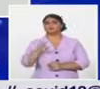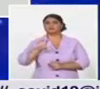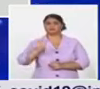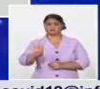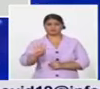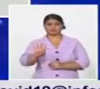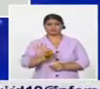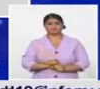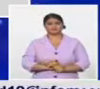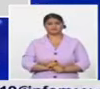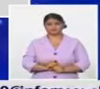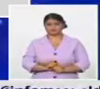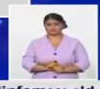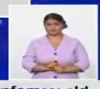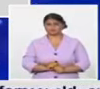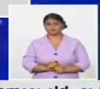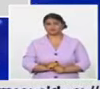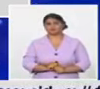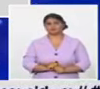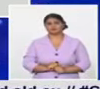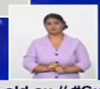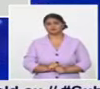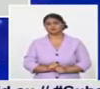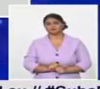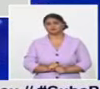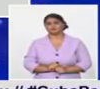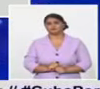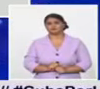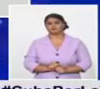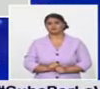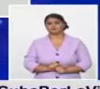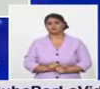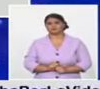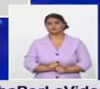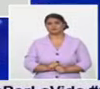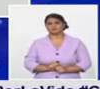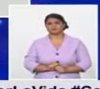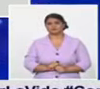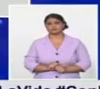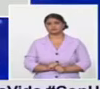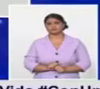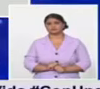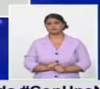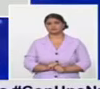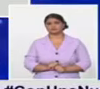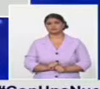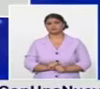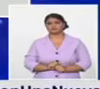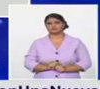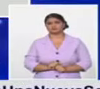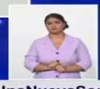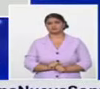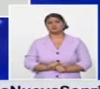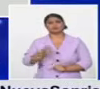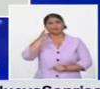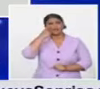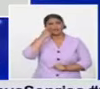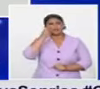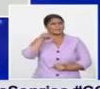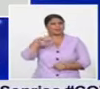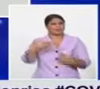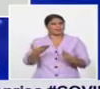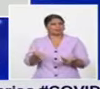5,4%, fue la muestra, resultaron positivas. Menciono los que tienen una positividad por encima de 5,